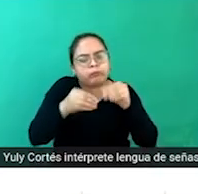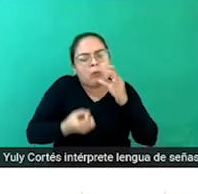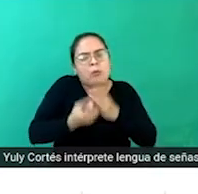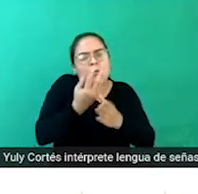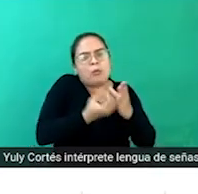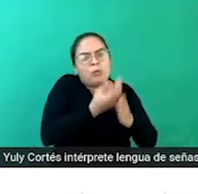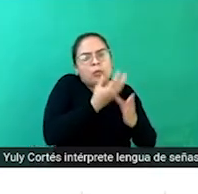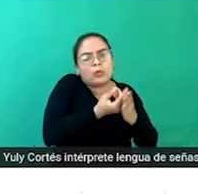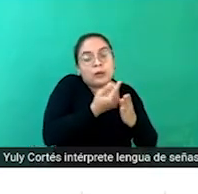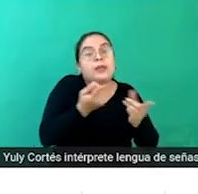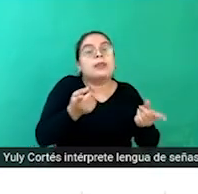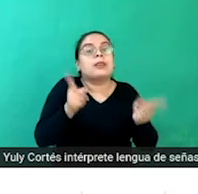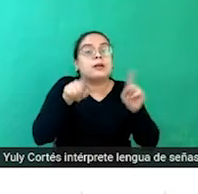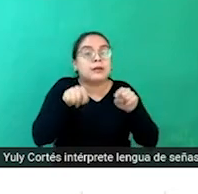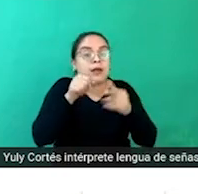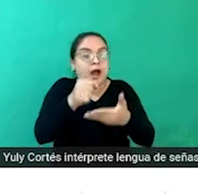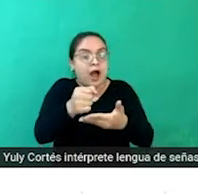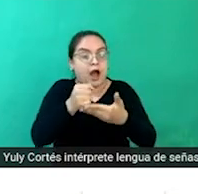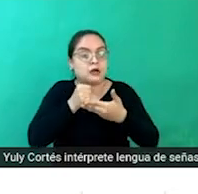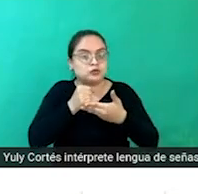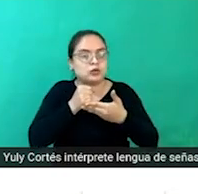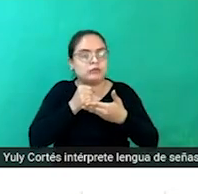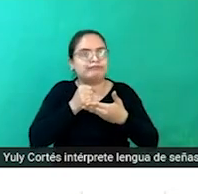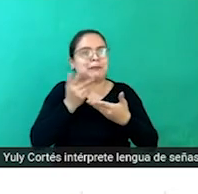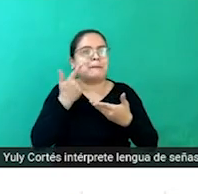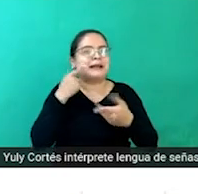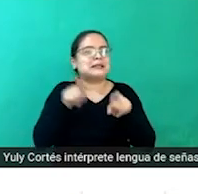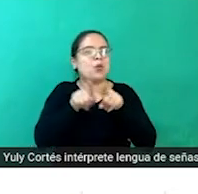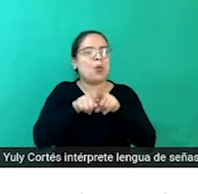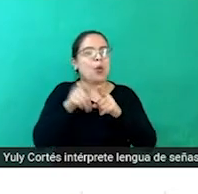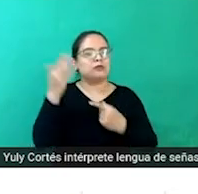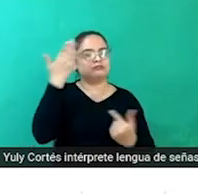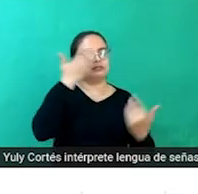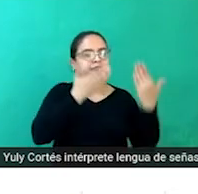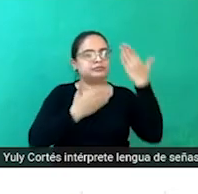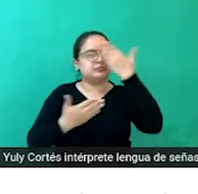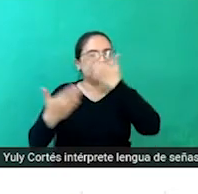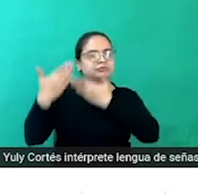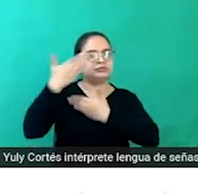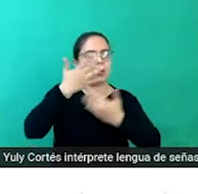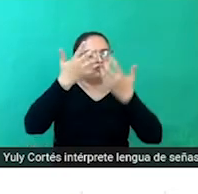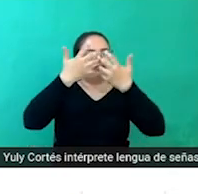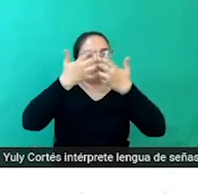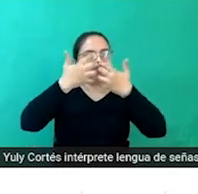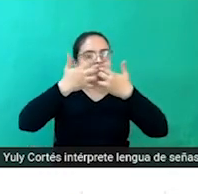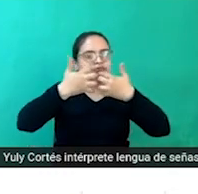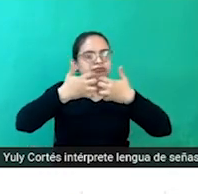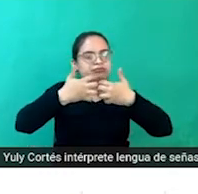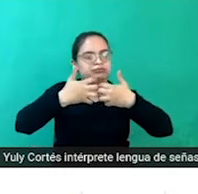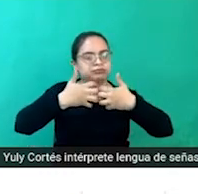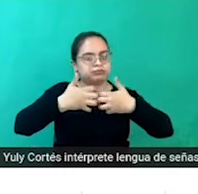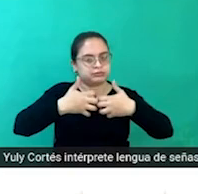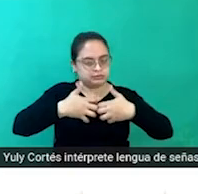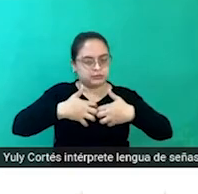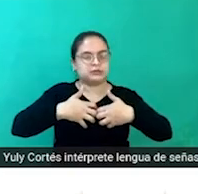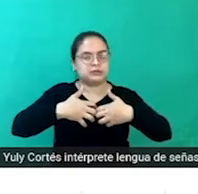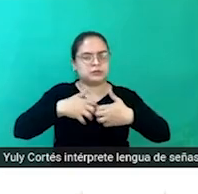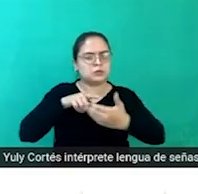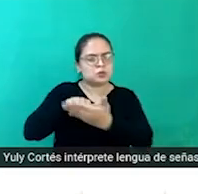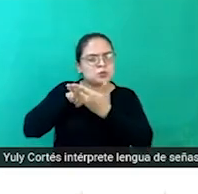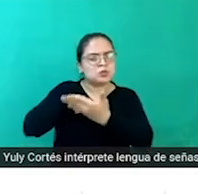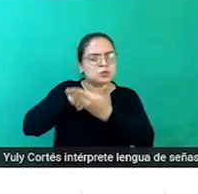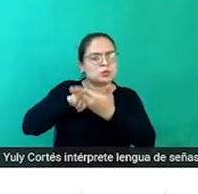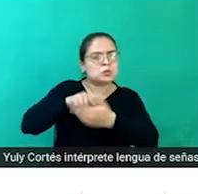nos ayuda para poder simular el funcionamiento y su comportamiento durante